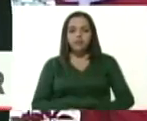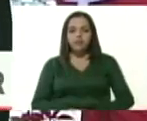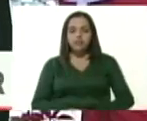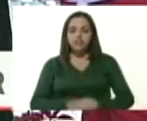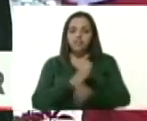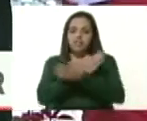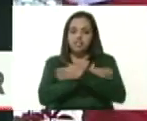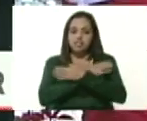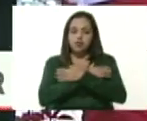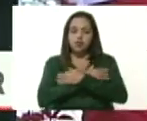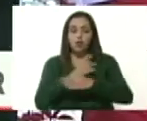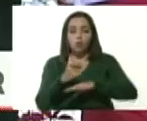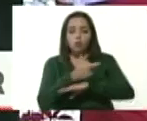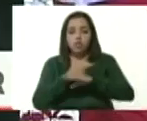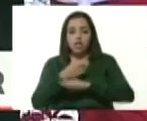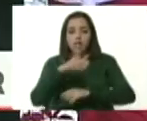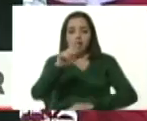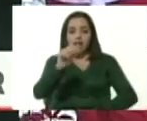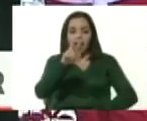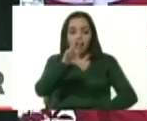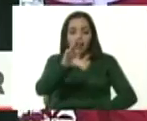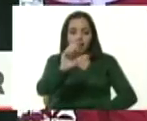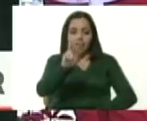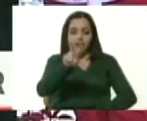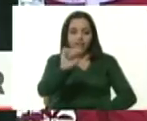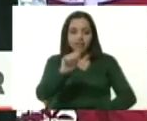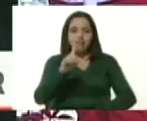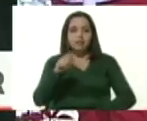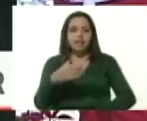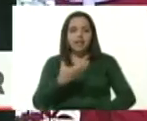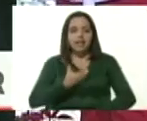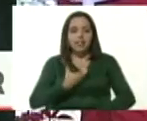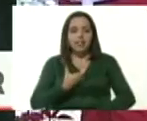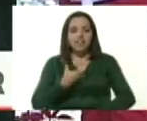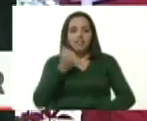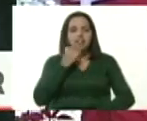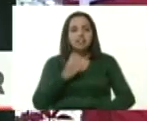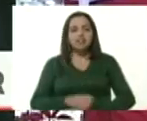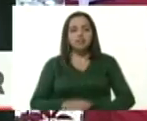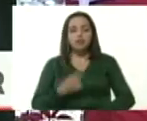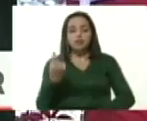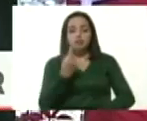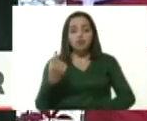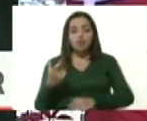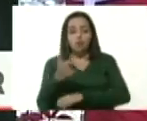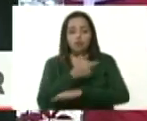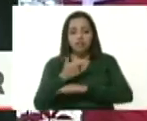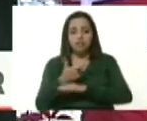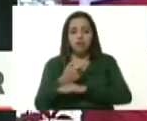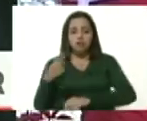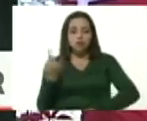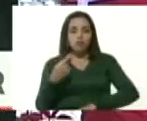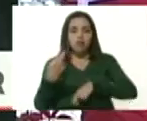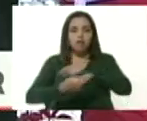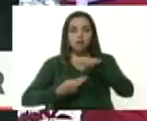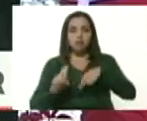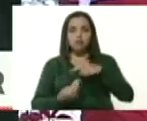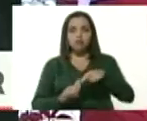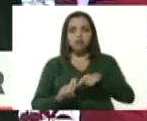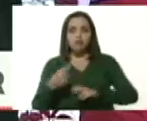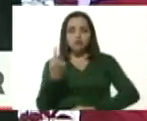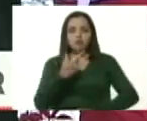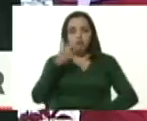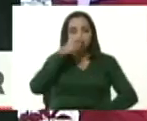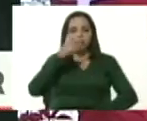gobernador Lacaba, al alcalde de Valencia y a todo el equipo. Un solo gobierno, una sola revolución, un solo